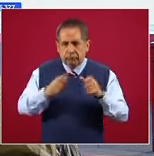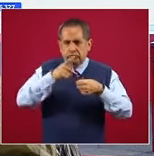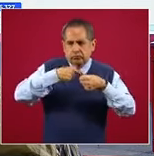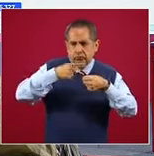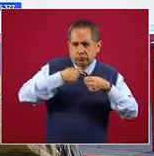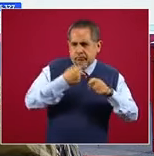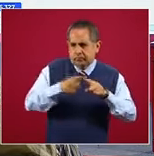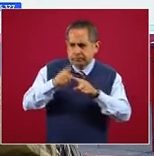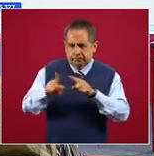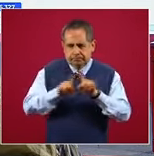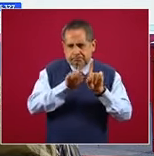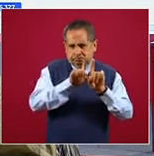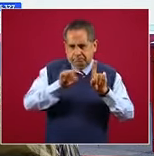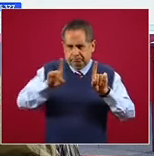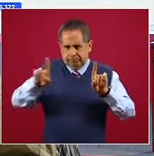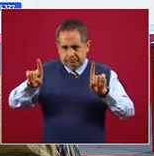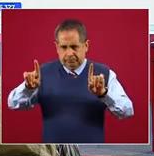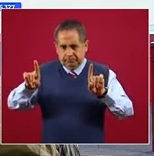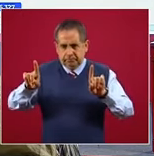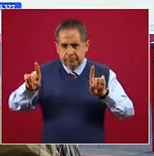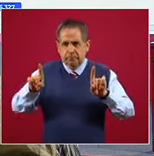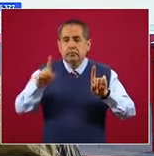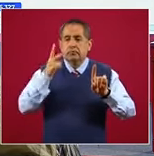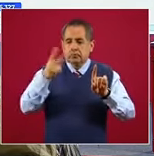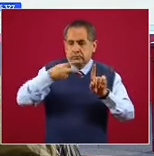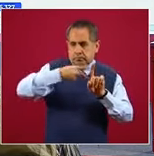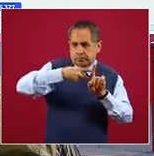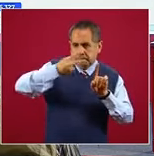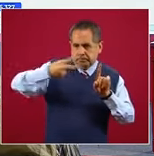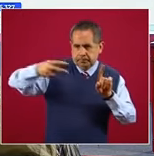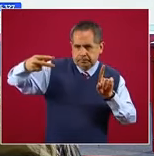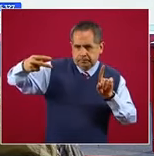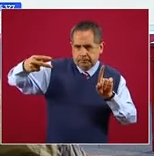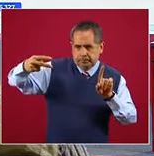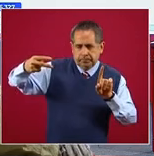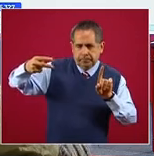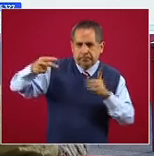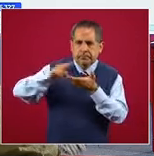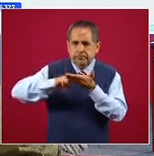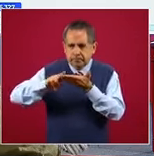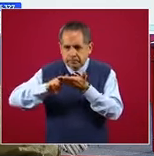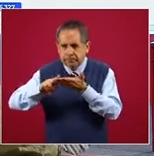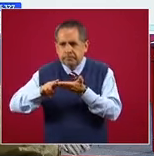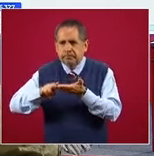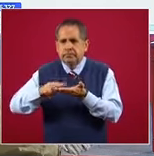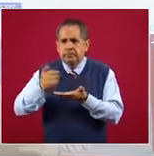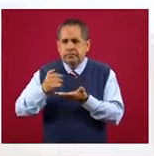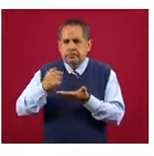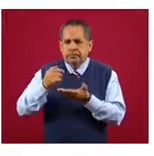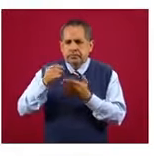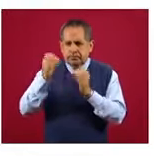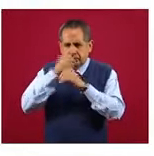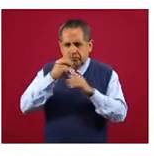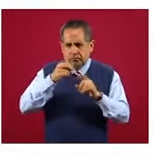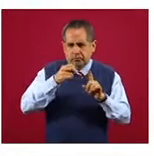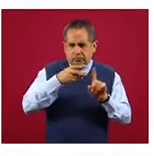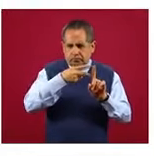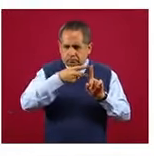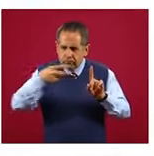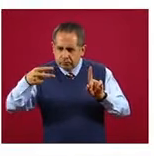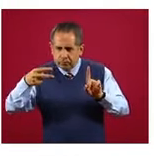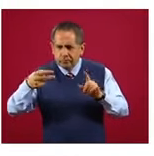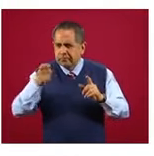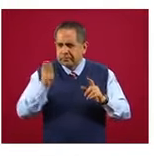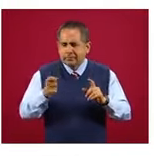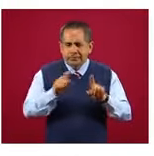3 colores que hay en las barras, y 2 líneas, una línea verde y una línea de color oscuro. Vamos a explicar cada